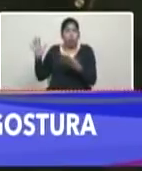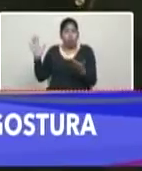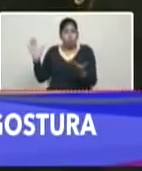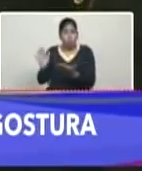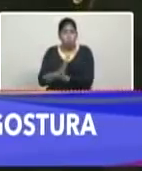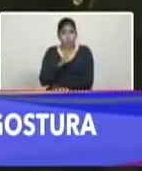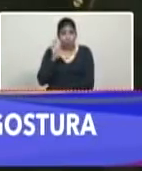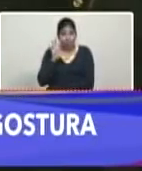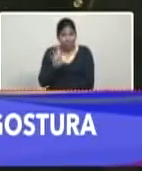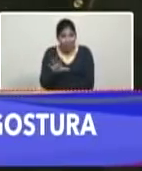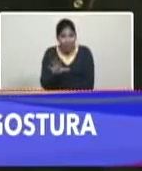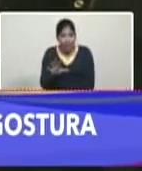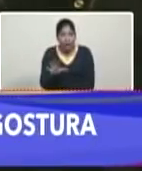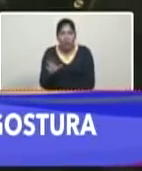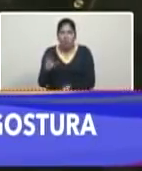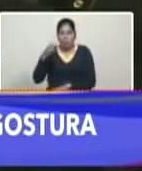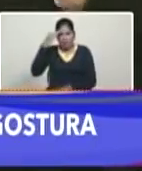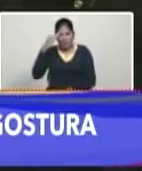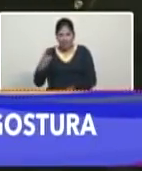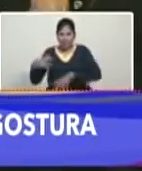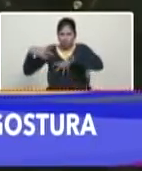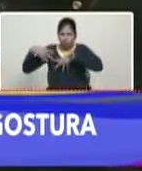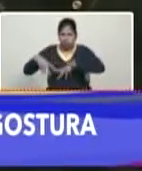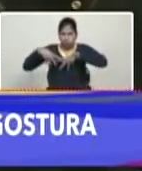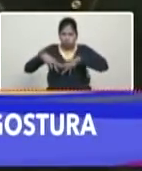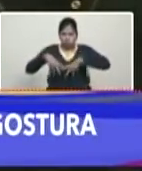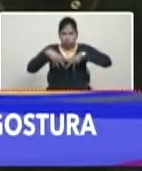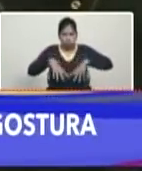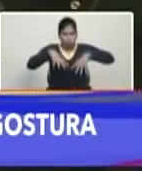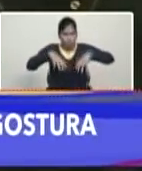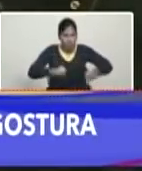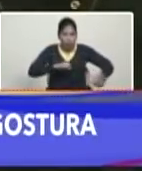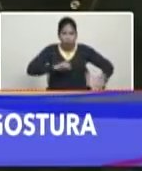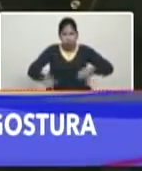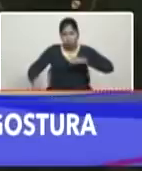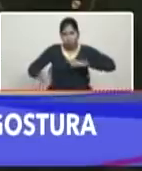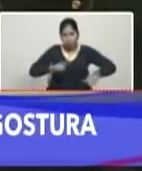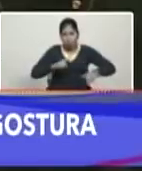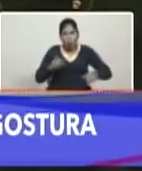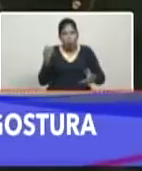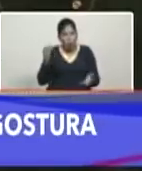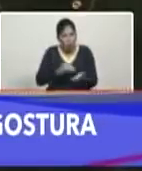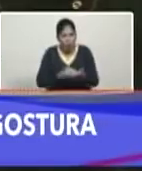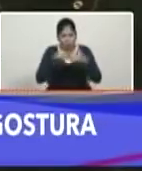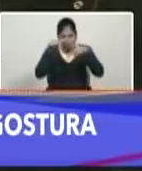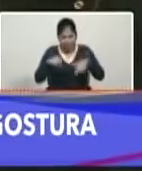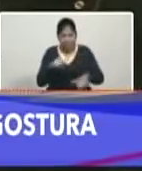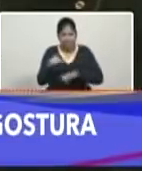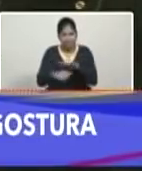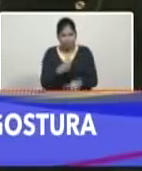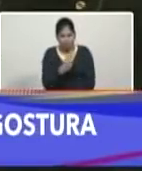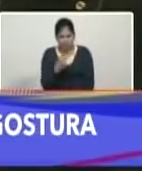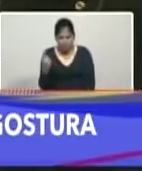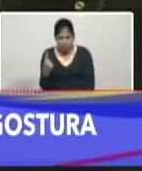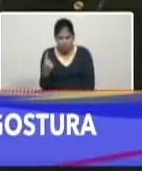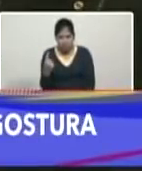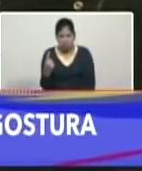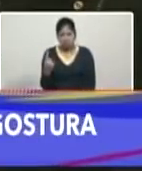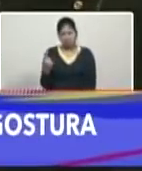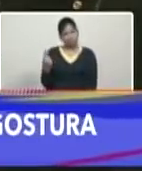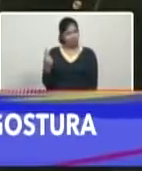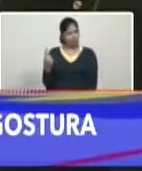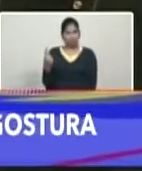Estado y de las intervenciones militares del siglo XX se pueden aplicar en el siglo XXI. Y Venezuela le